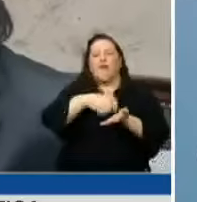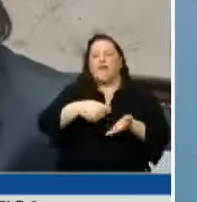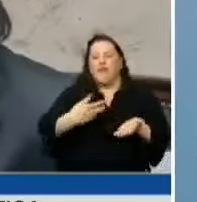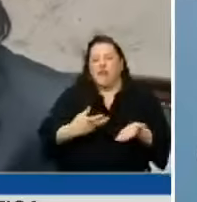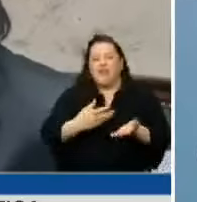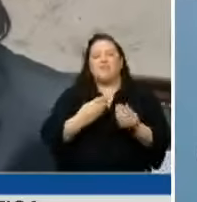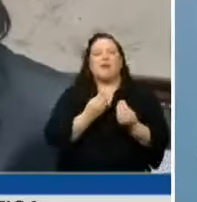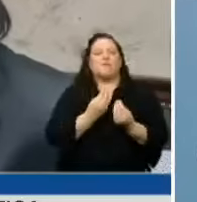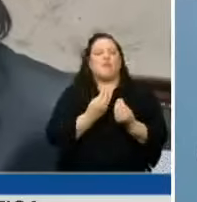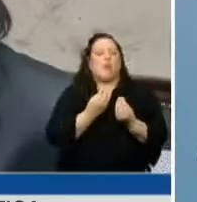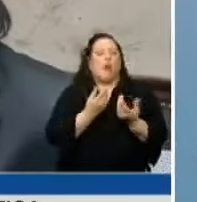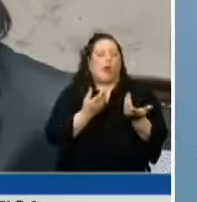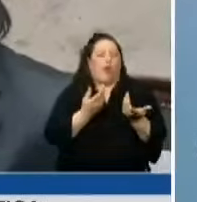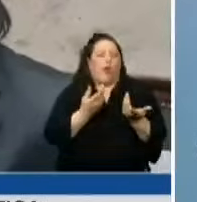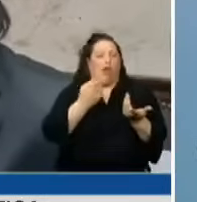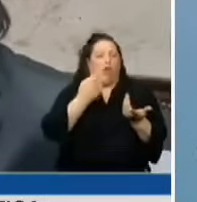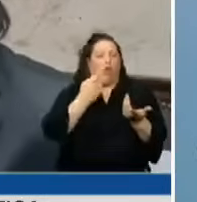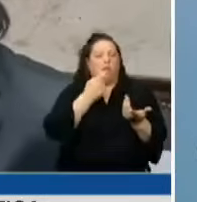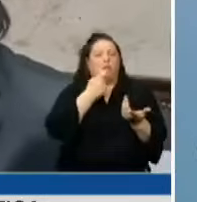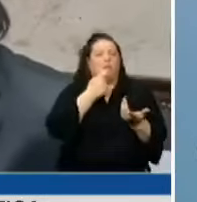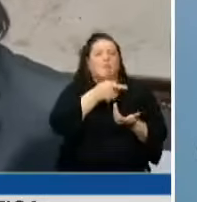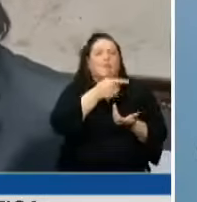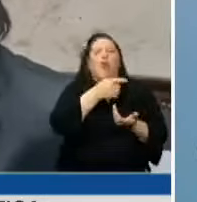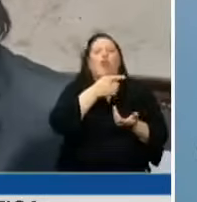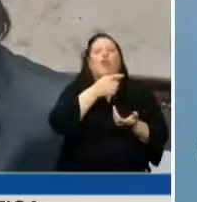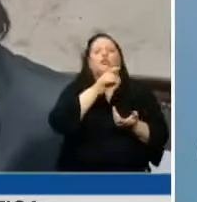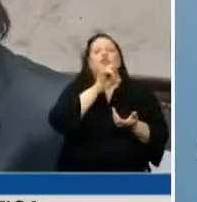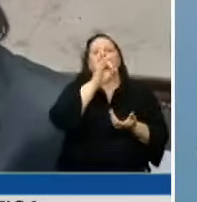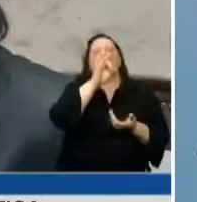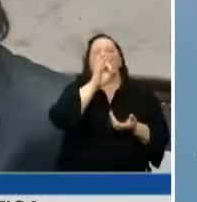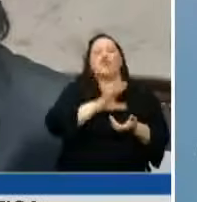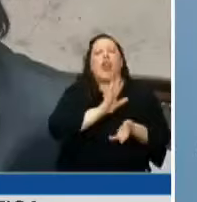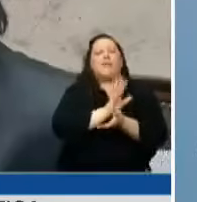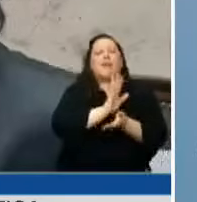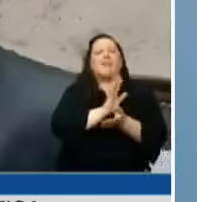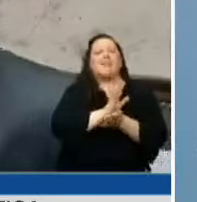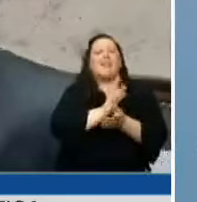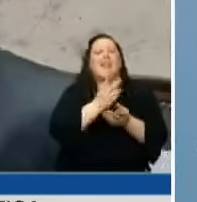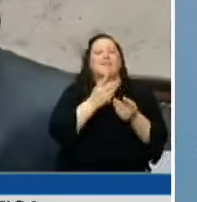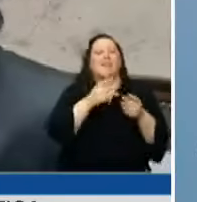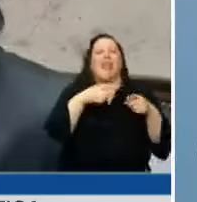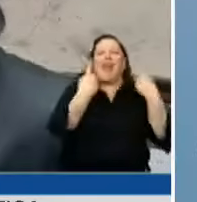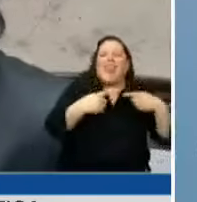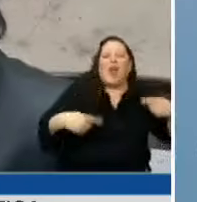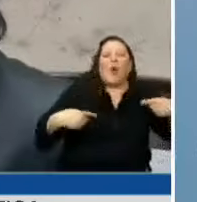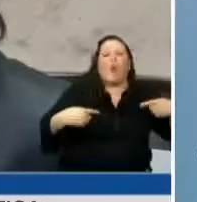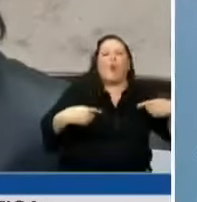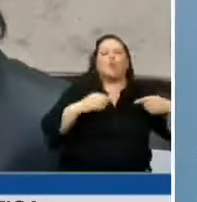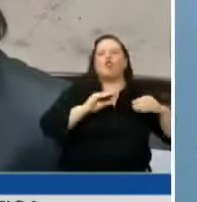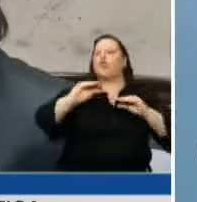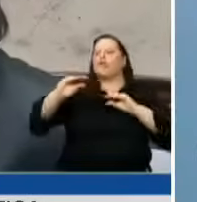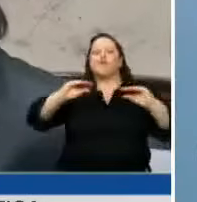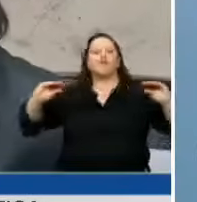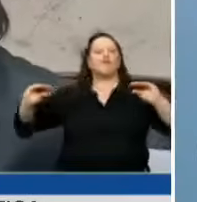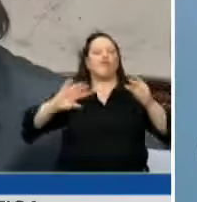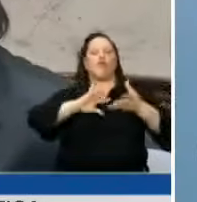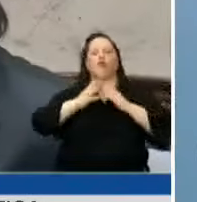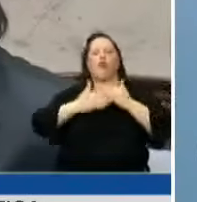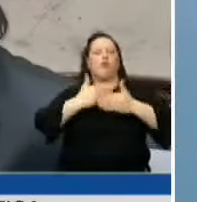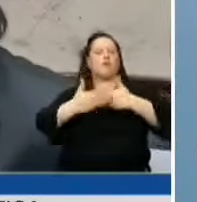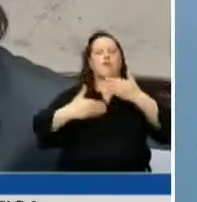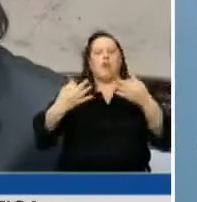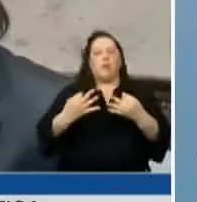termina haciendo no solo es no permitir la asignación de recursos eficientemente, sino que además penaliza la acumulación de